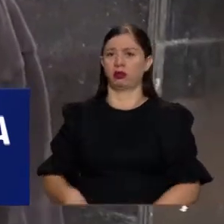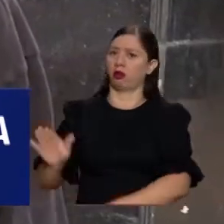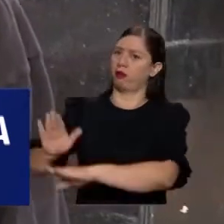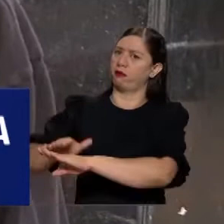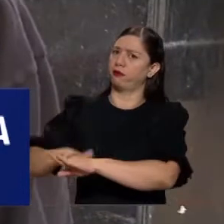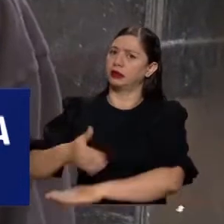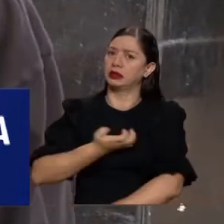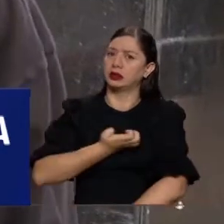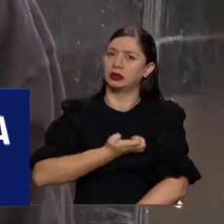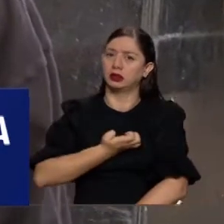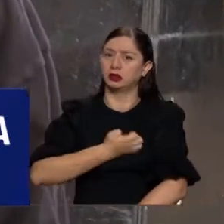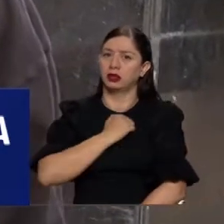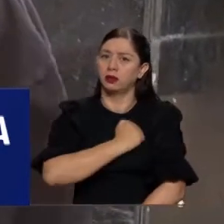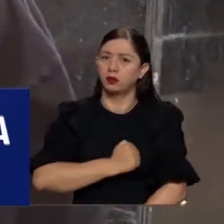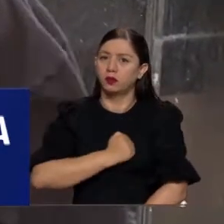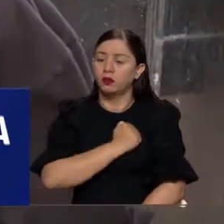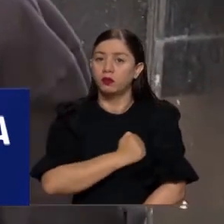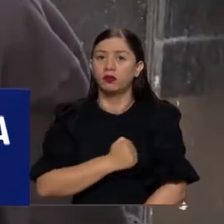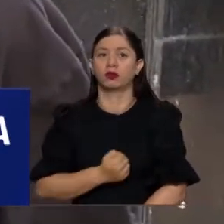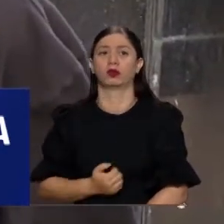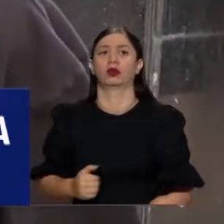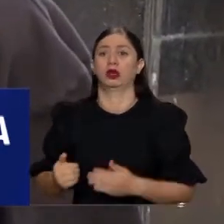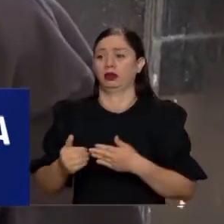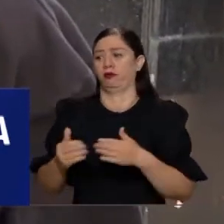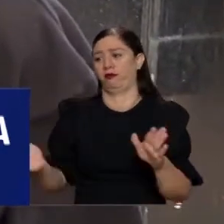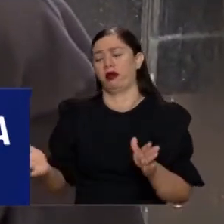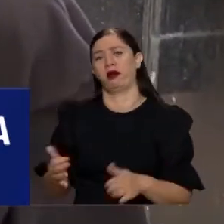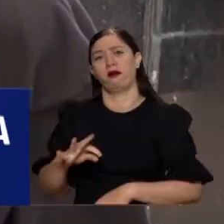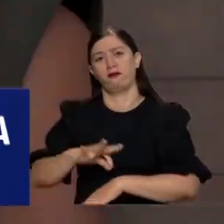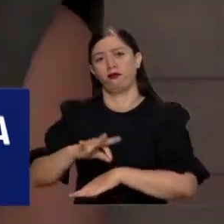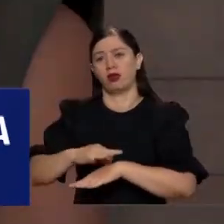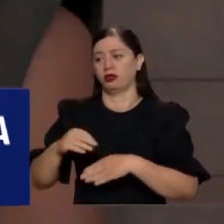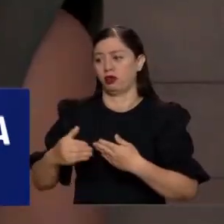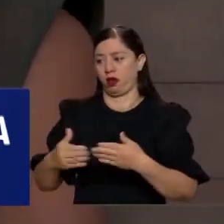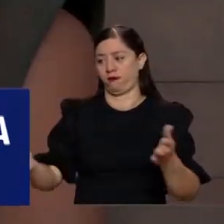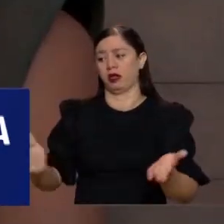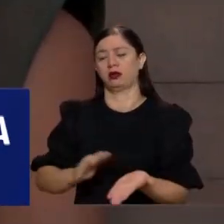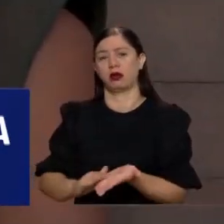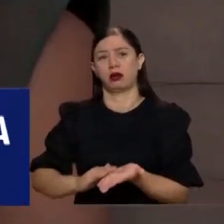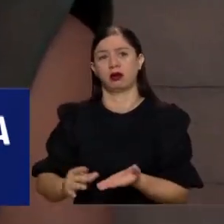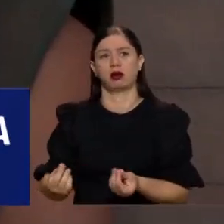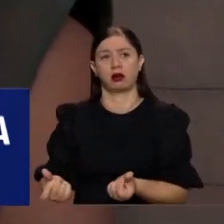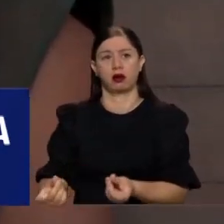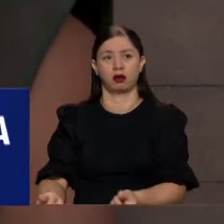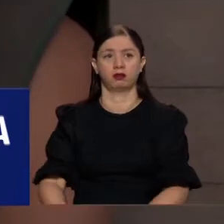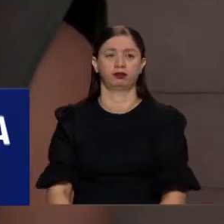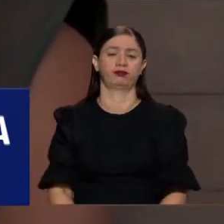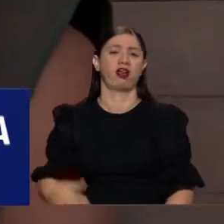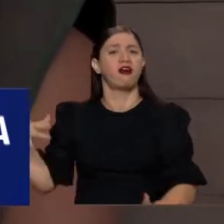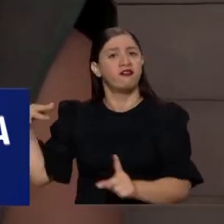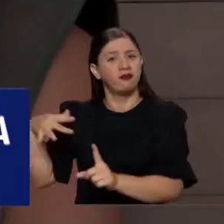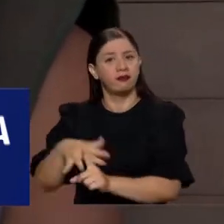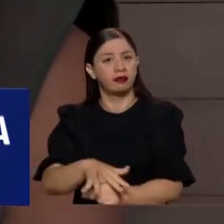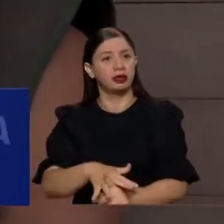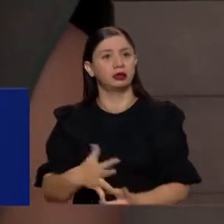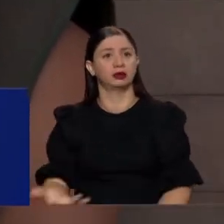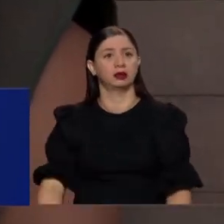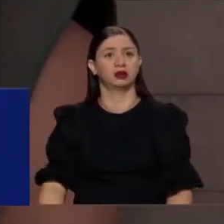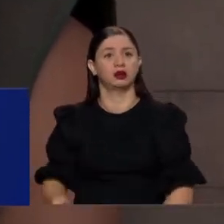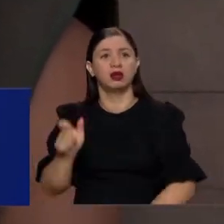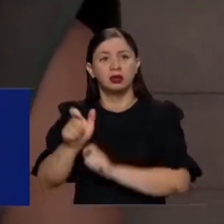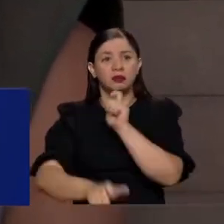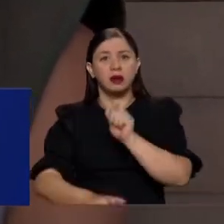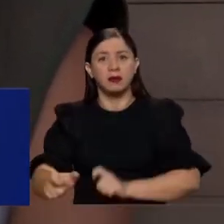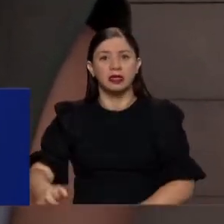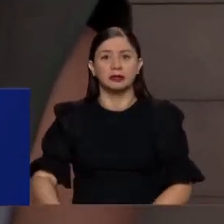pues que abra ese sitio lo más pronto posible. Afecta mucho porque hay personas que no se merecen